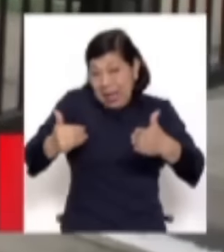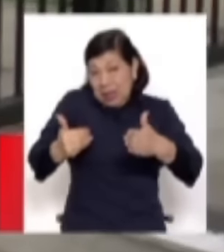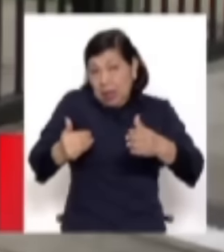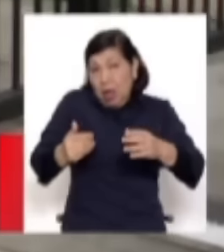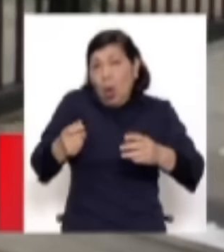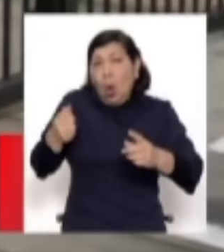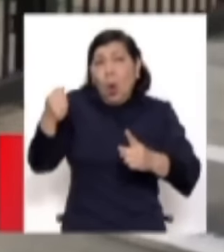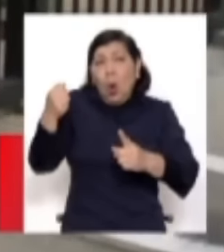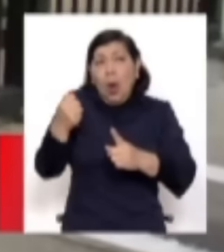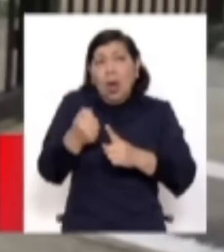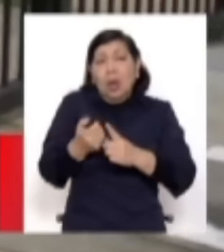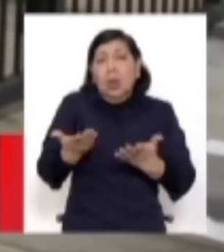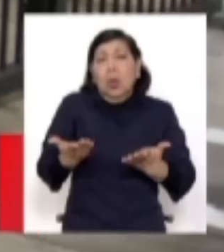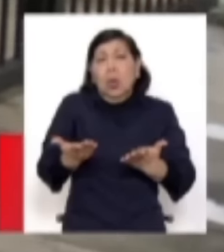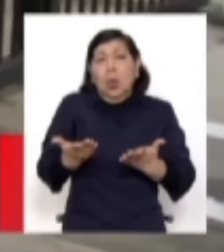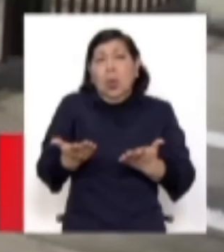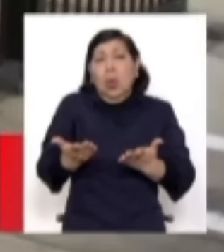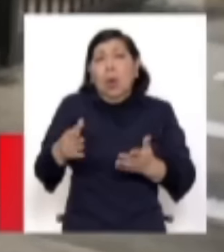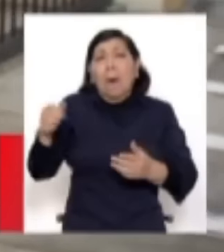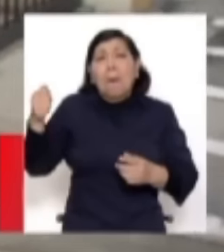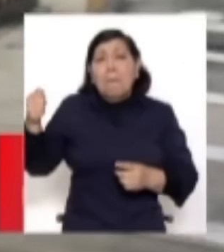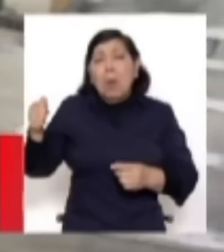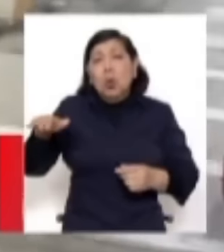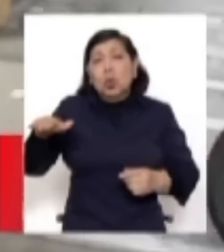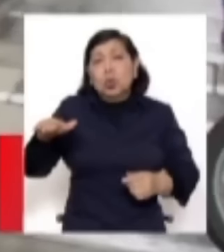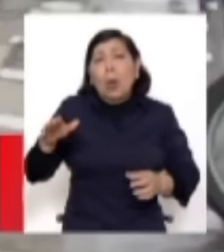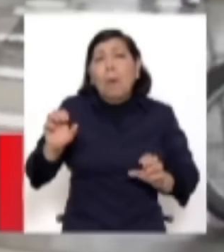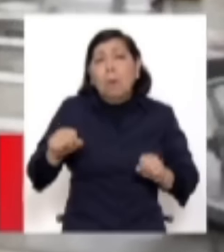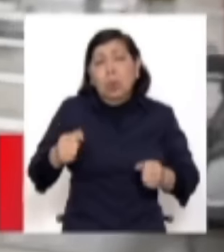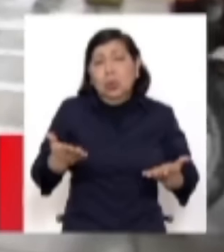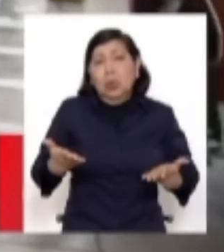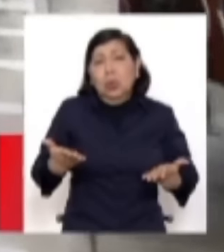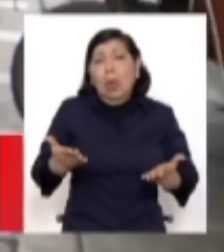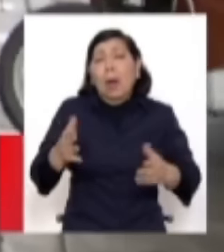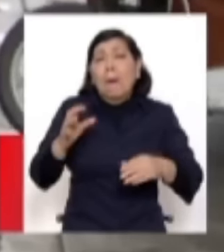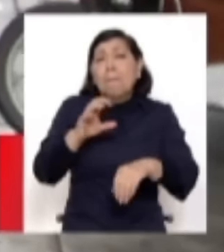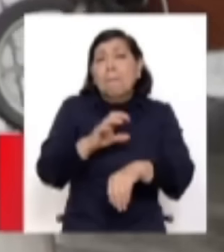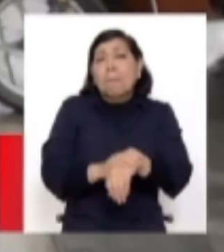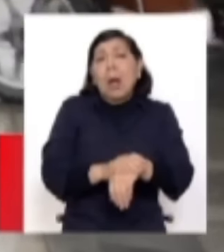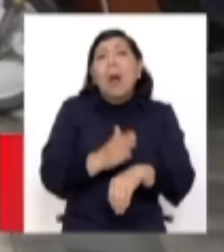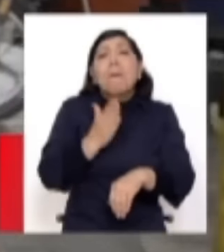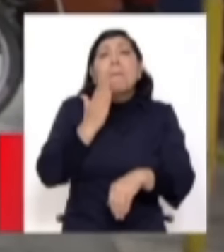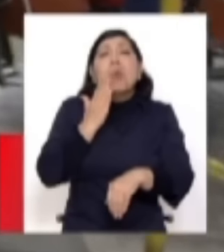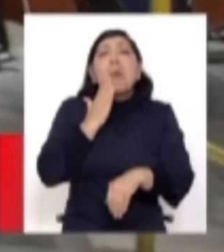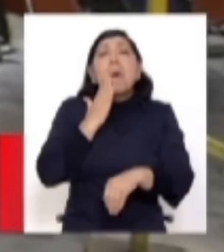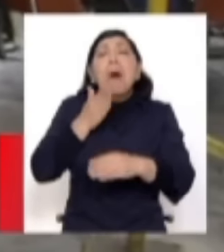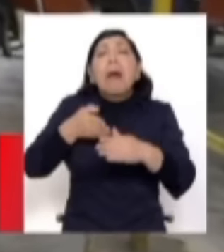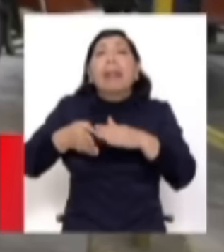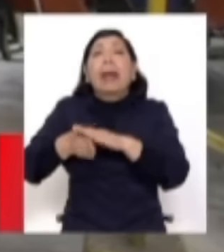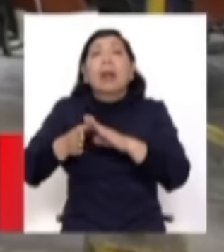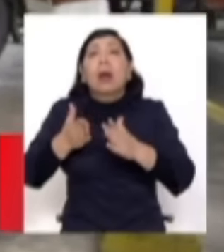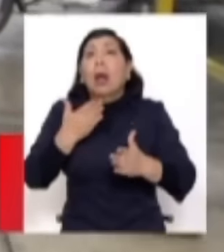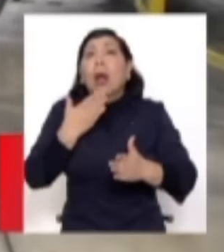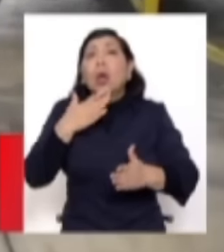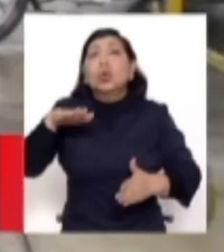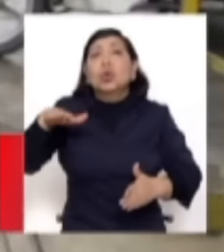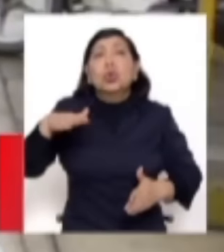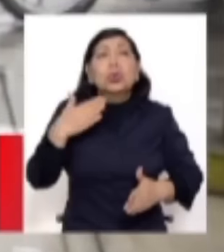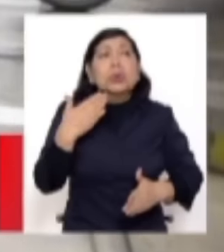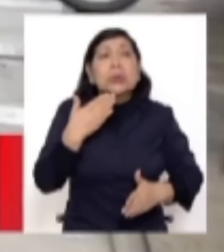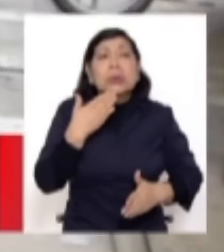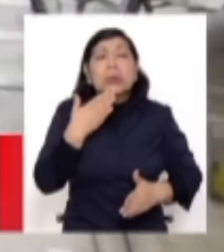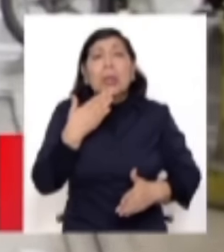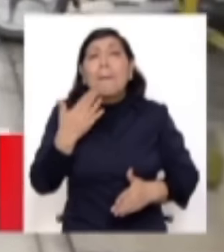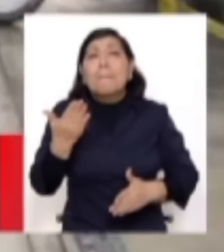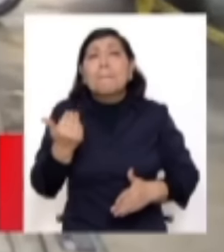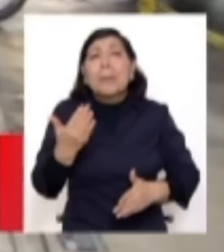había agredido supuestamente a una niña y que por eso estaba detenida en la comisaría. ¿Qué es lo que ocurre luego?